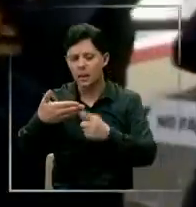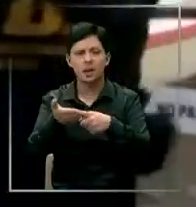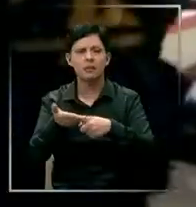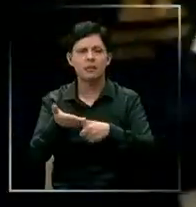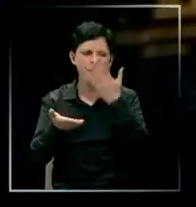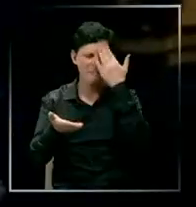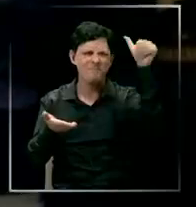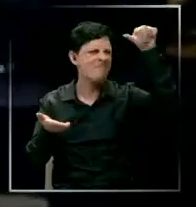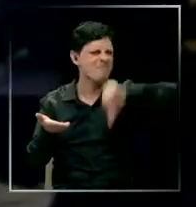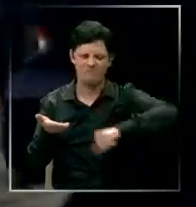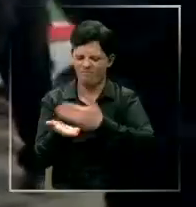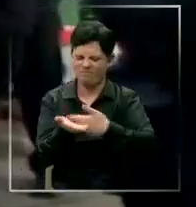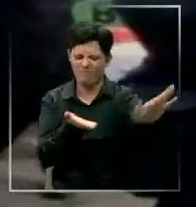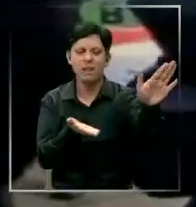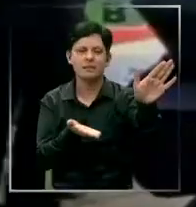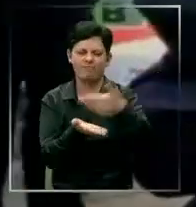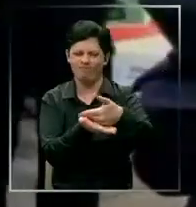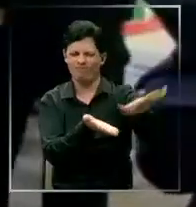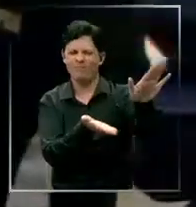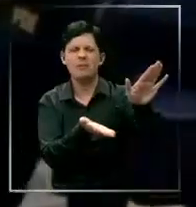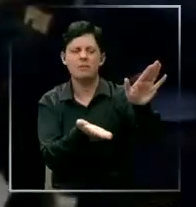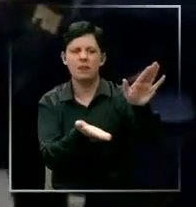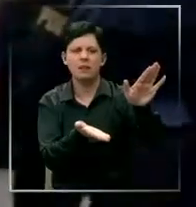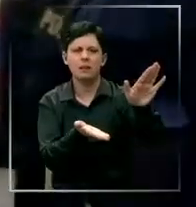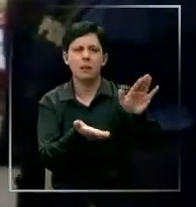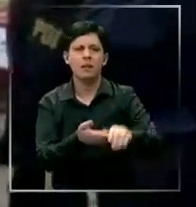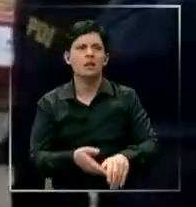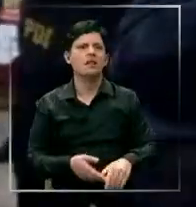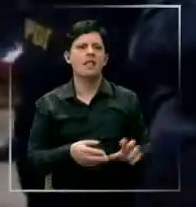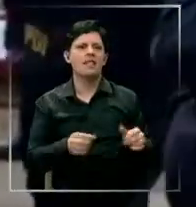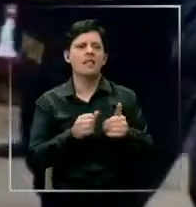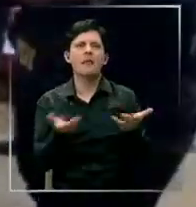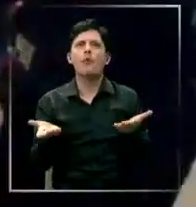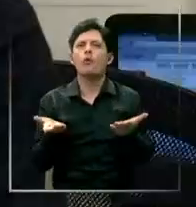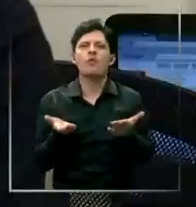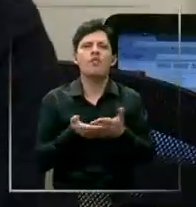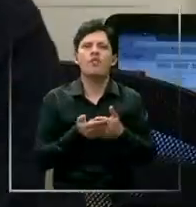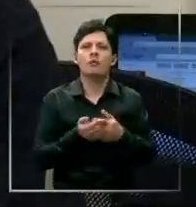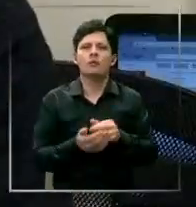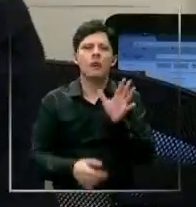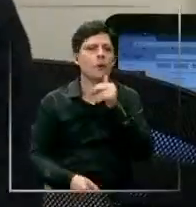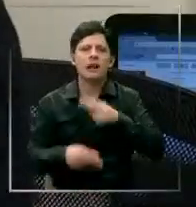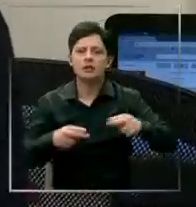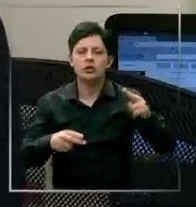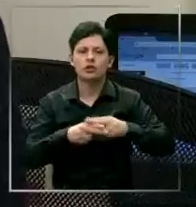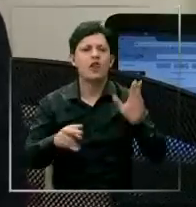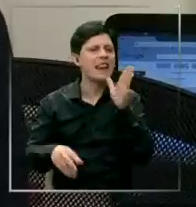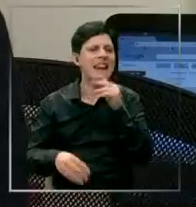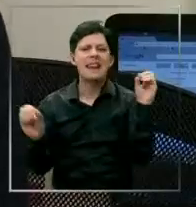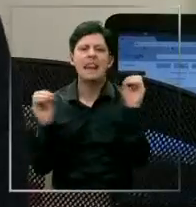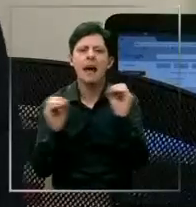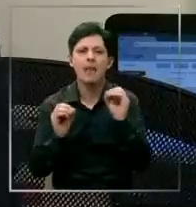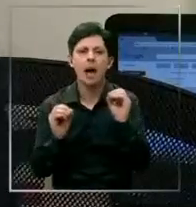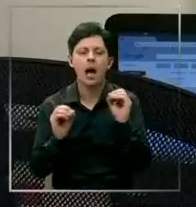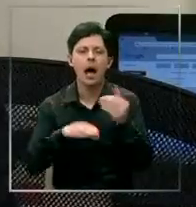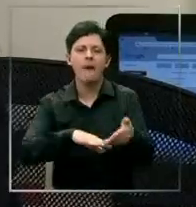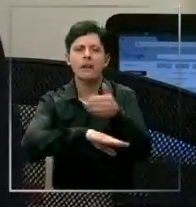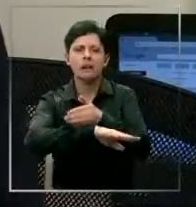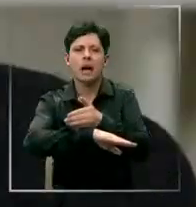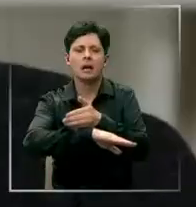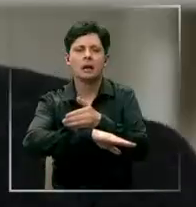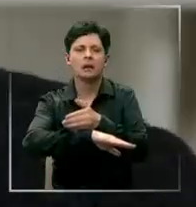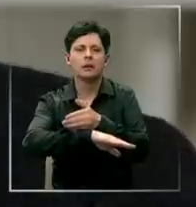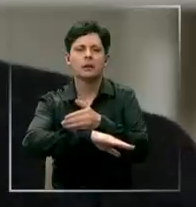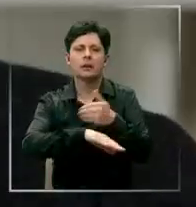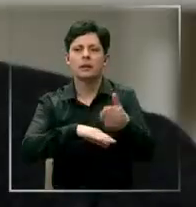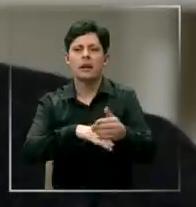basura. Estamos jugando con la historia, o sea, tampoco hemos hecho nada por evitar que se llegue a la verdad,